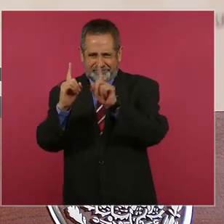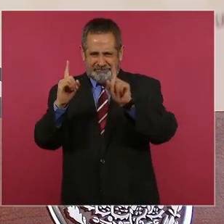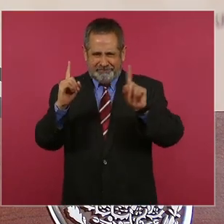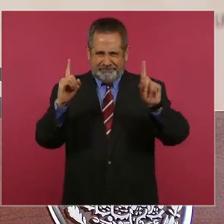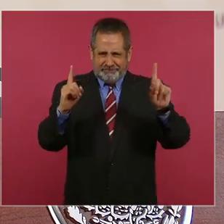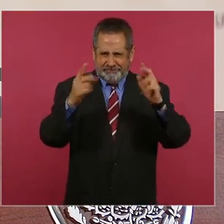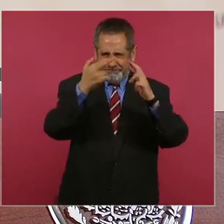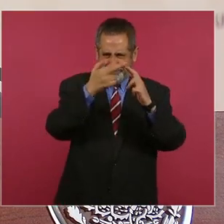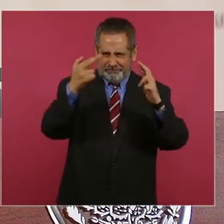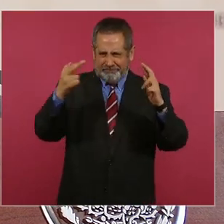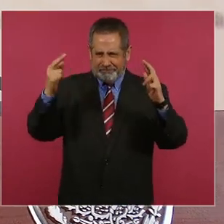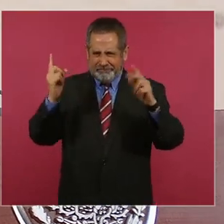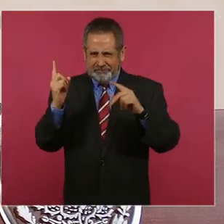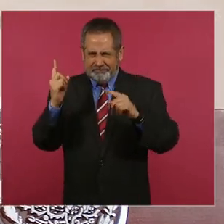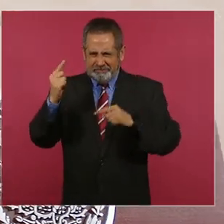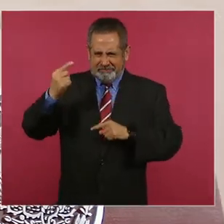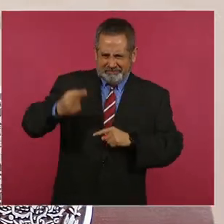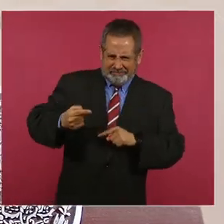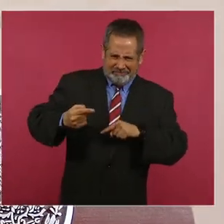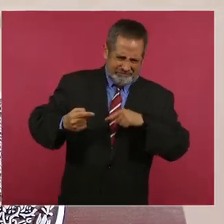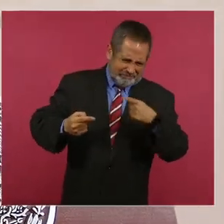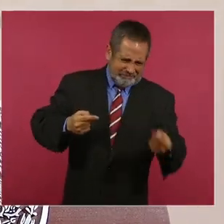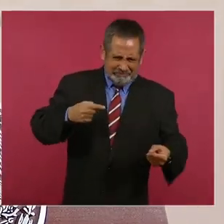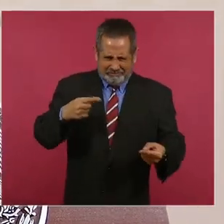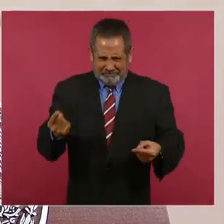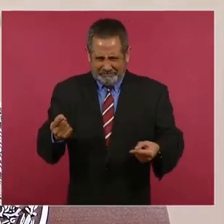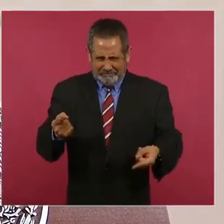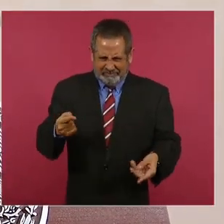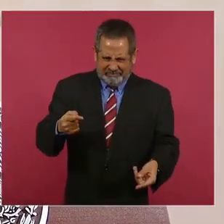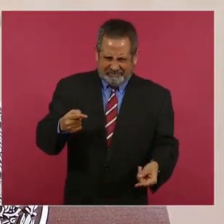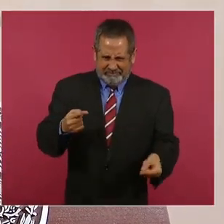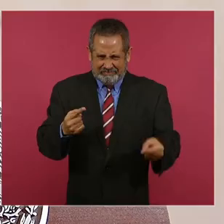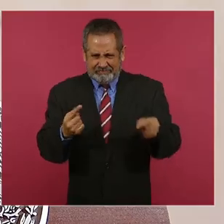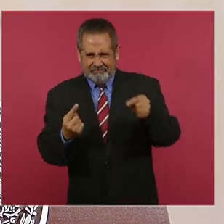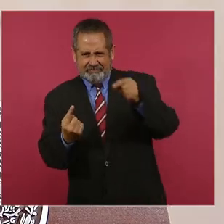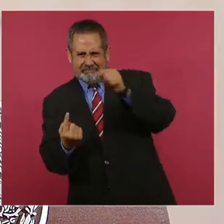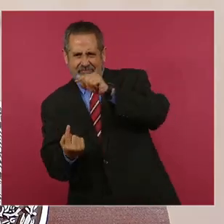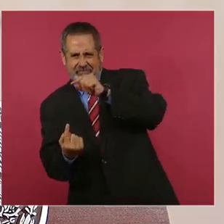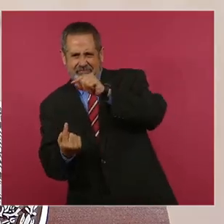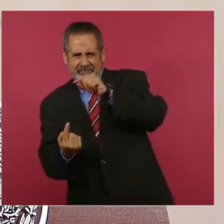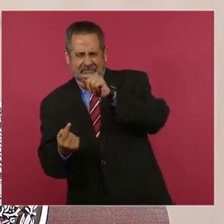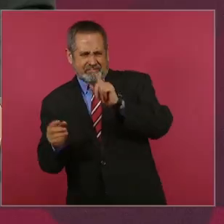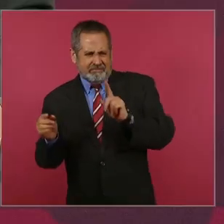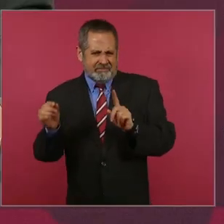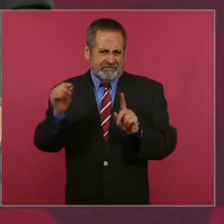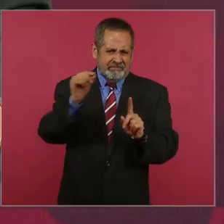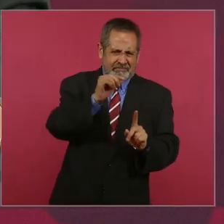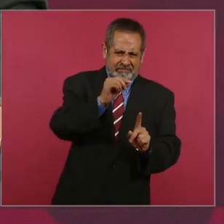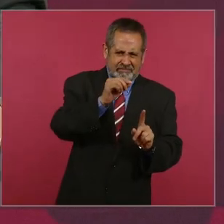sobre todo de alta tensión torres de alta tensión